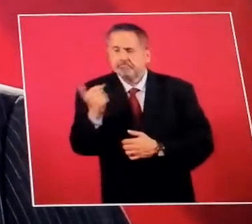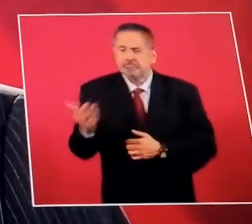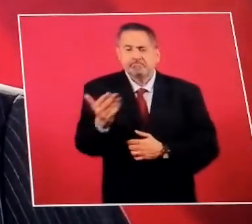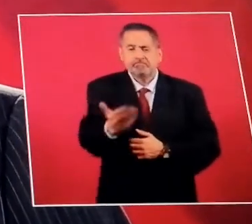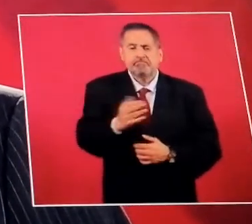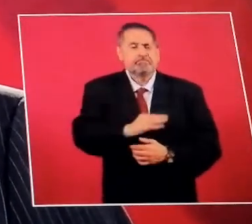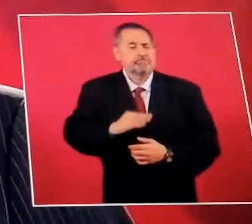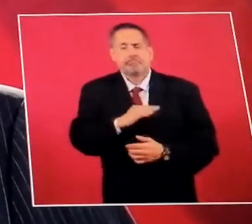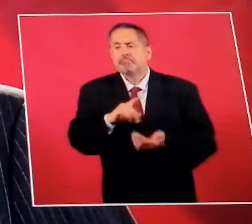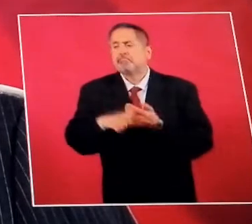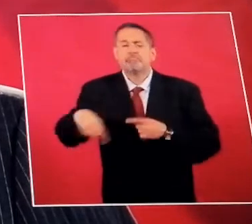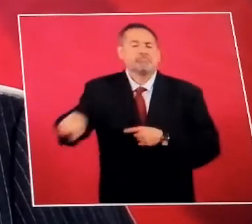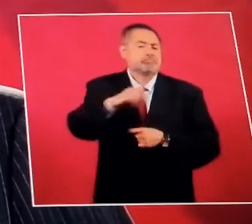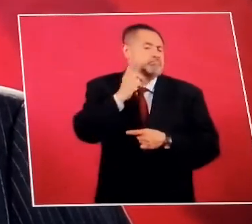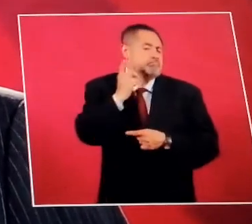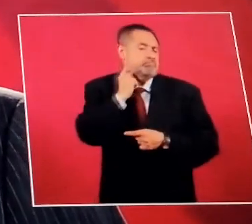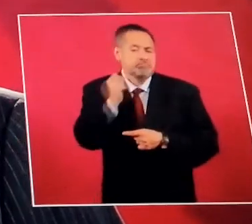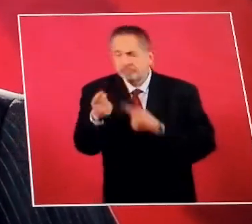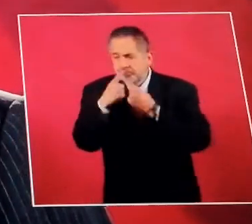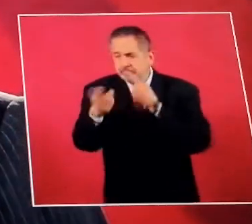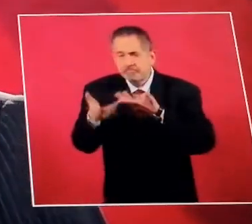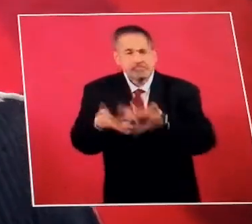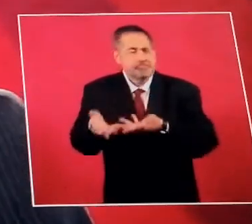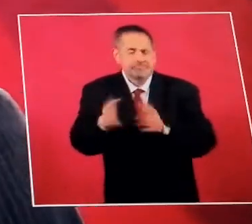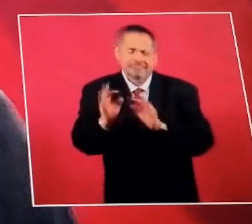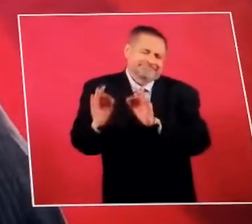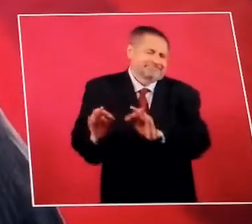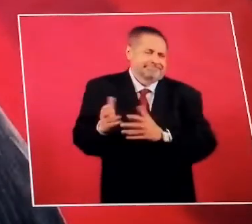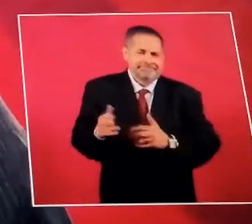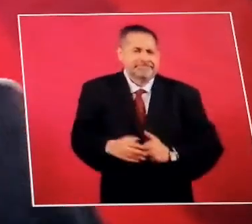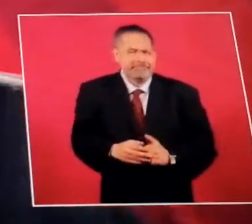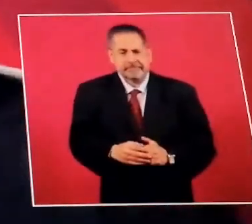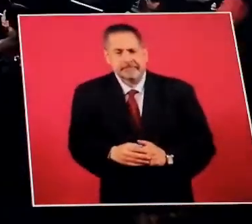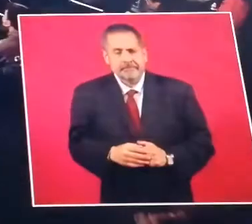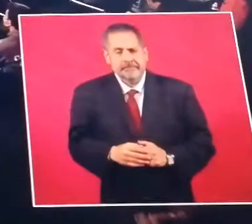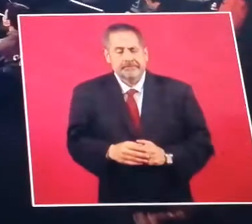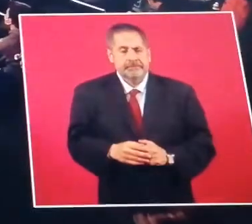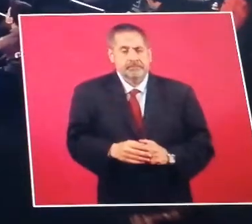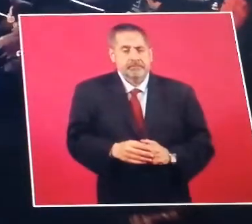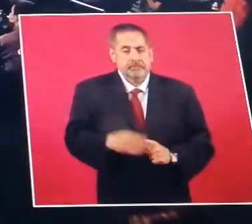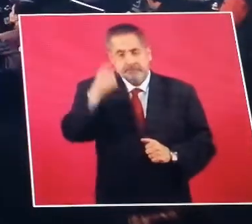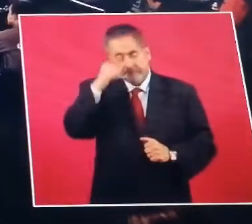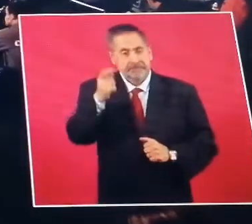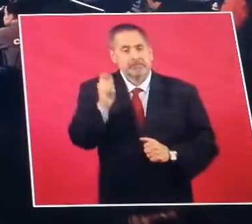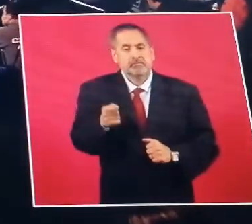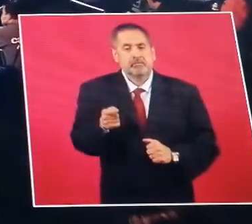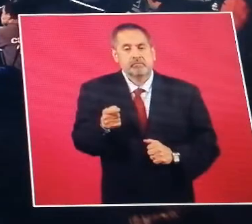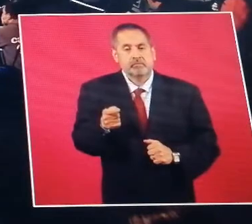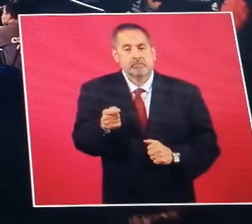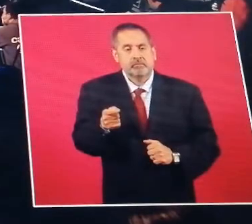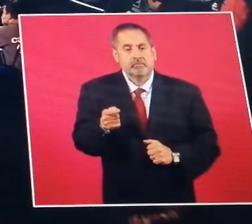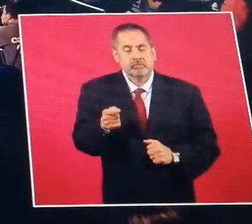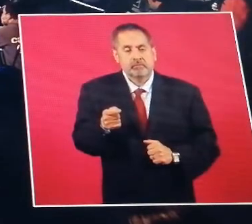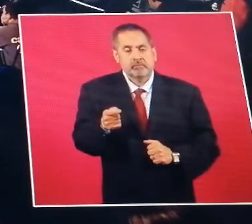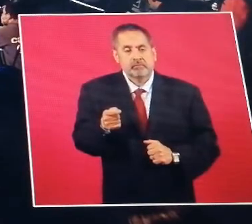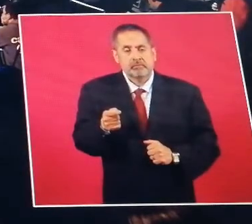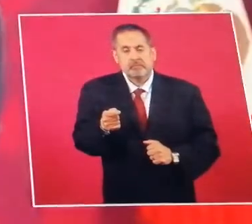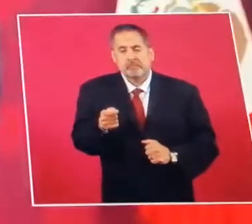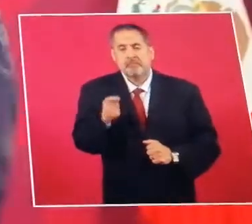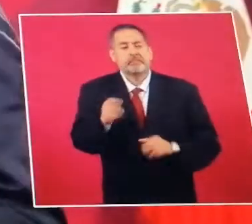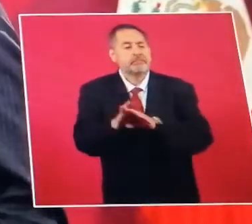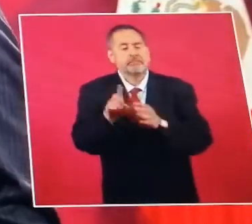felicito a los legisladores que están haciendo esta promoción, y es para que todo mundo sepa